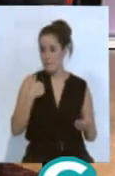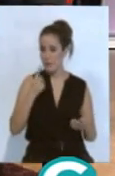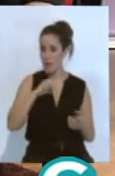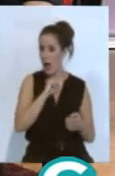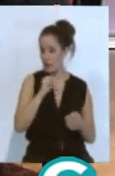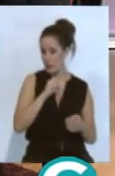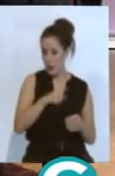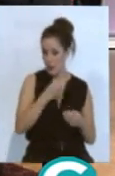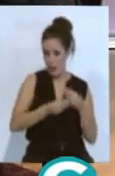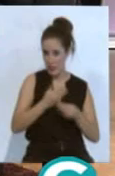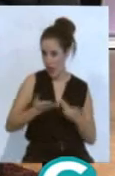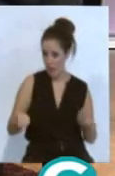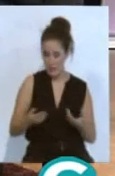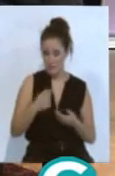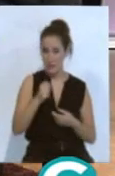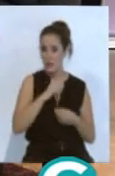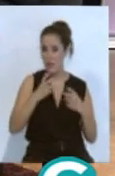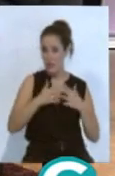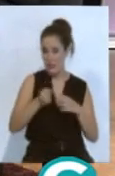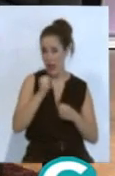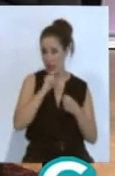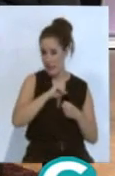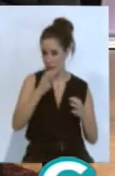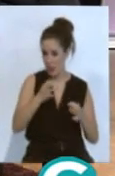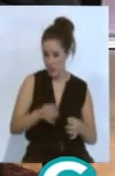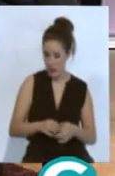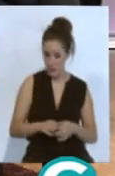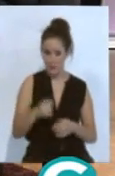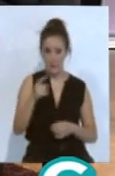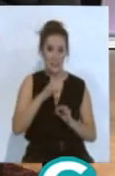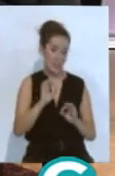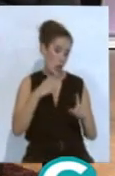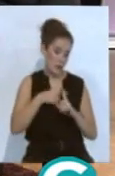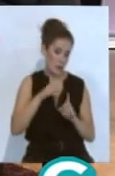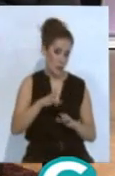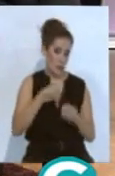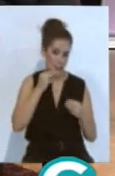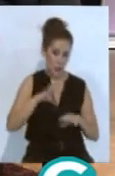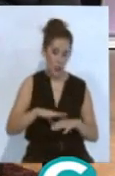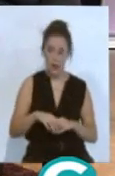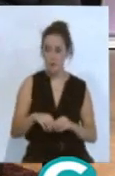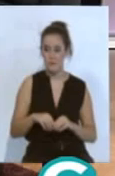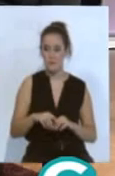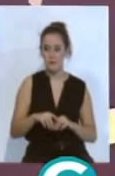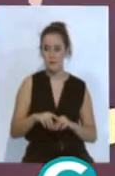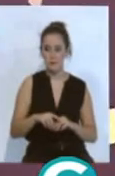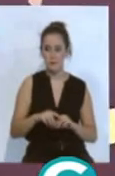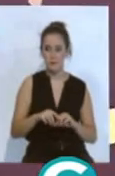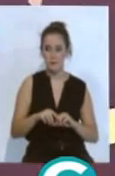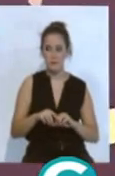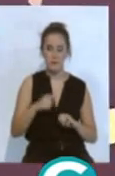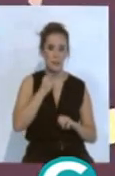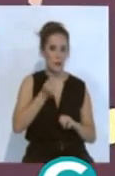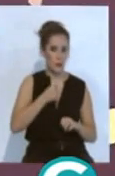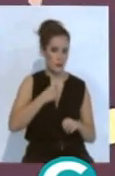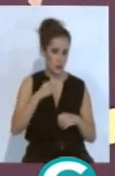cantándolo como él lo defendía, que él lo defiende cantando siempre. Y ese es el fin, digamos, de la historia. Qué pedazo de chirigota nos ha dejado